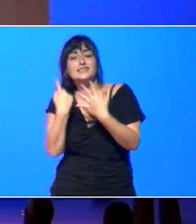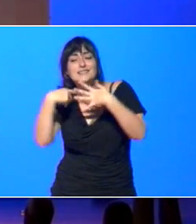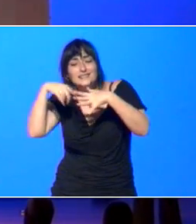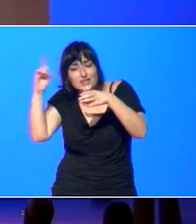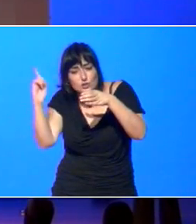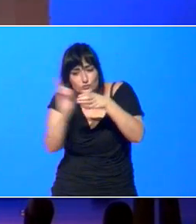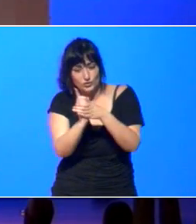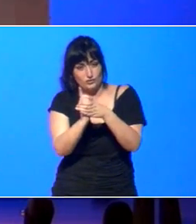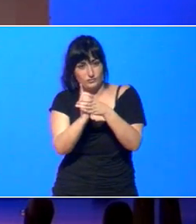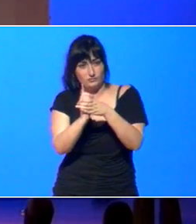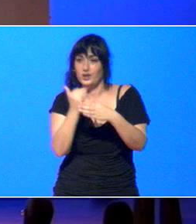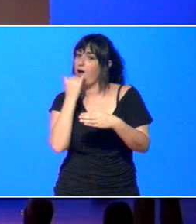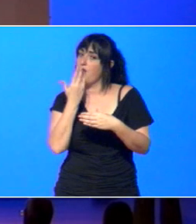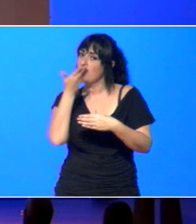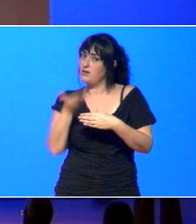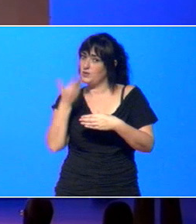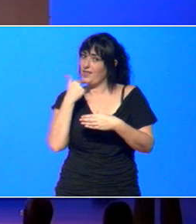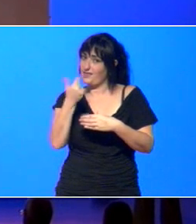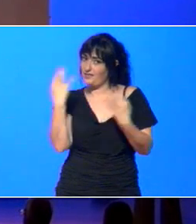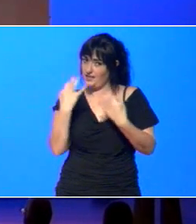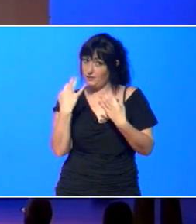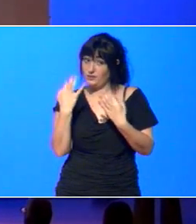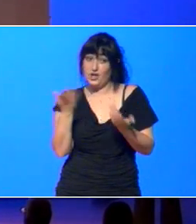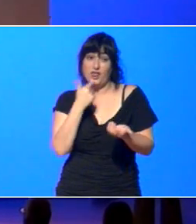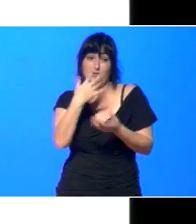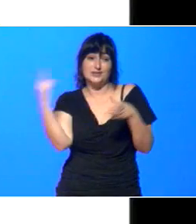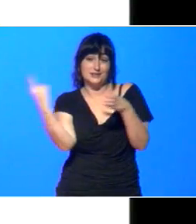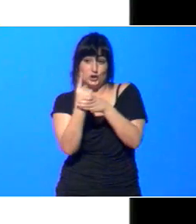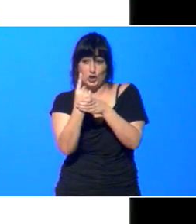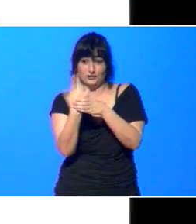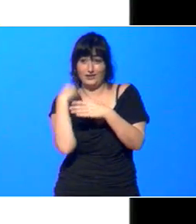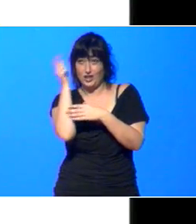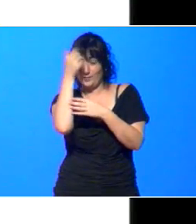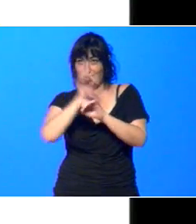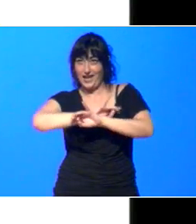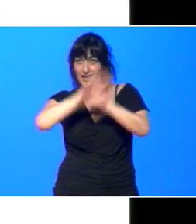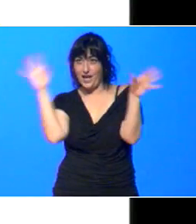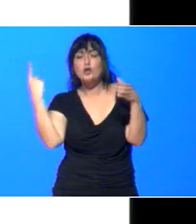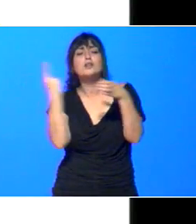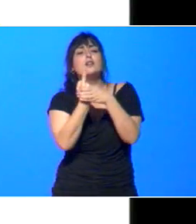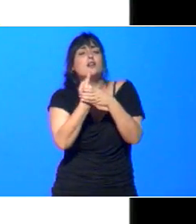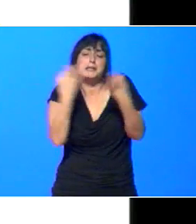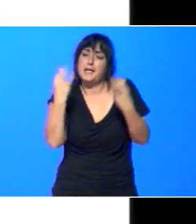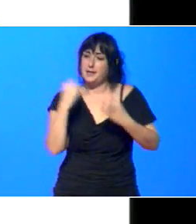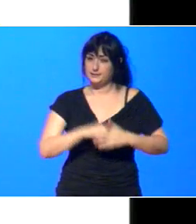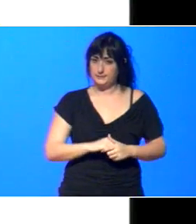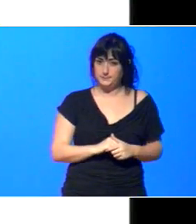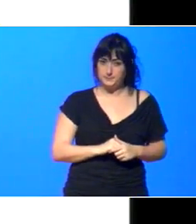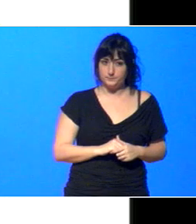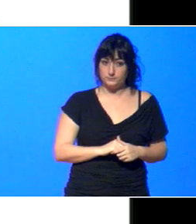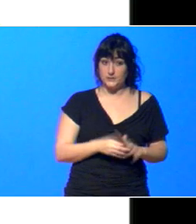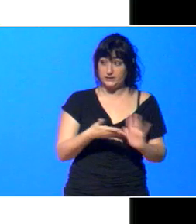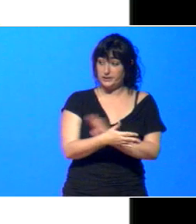hablamos de inclusión, todos tenemos esto muy claro, ¿verdad? Porque ¿qué es inclusión? Al final, inclusión, que es incluir,